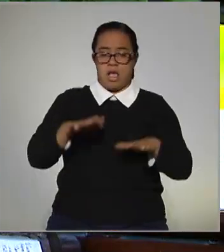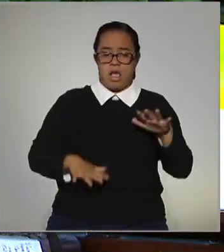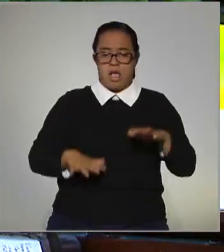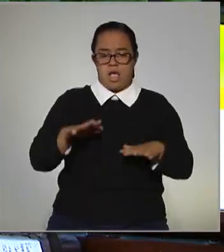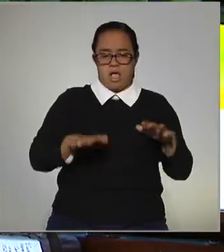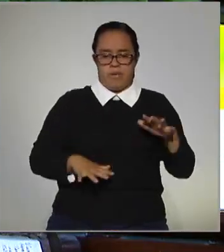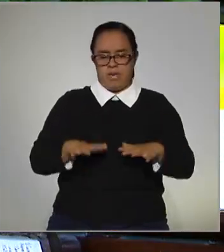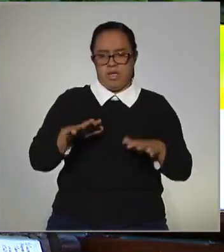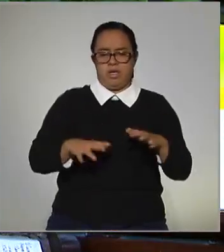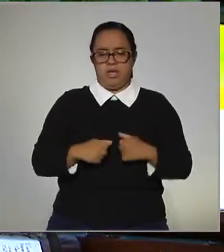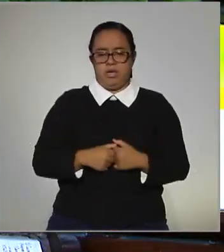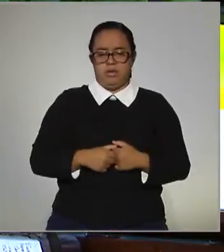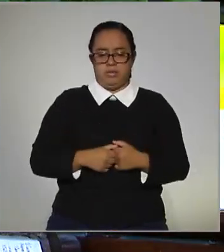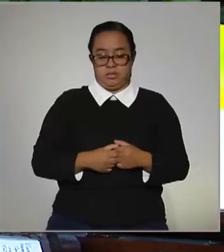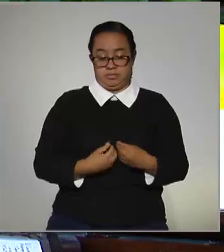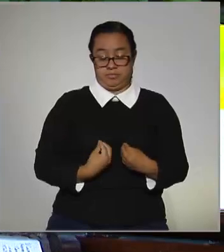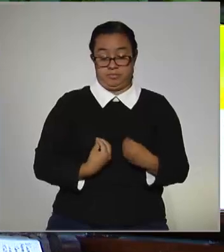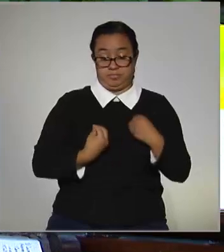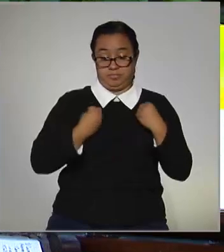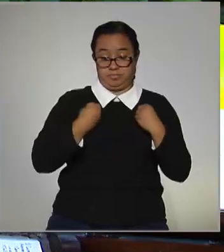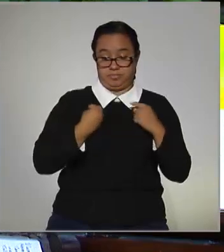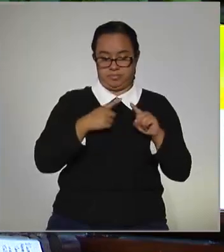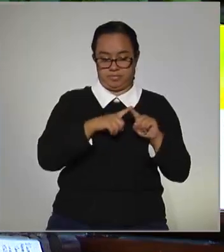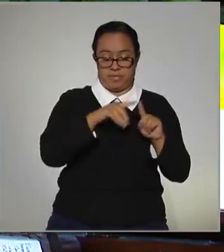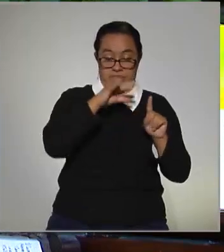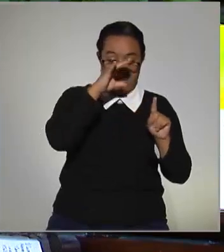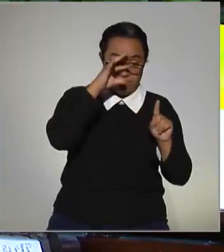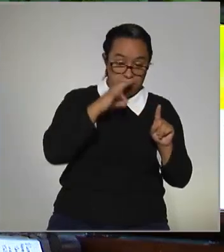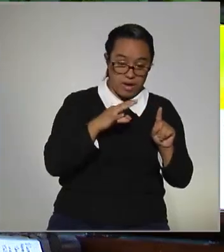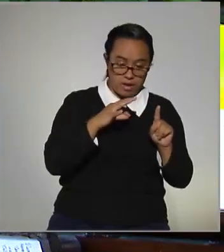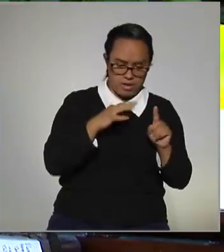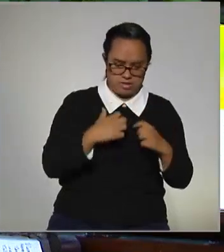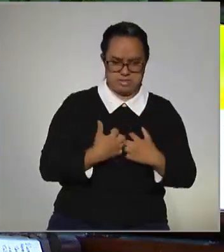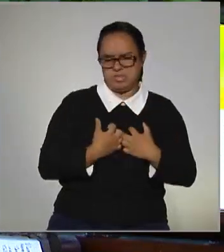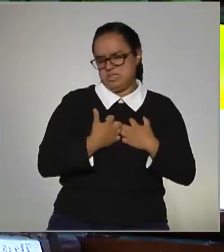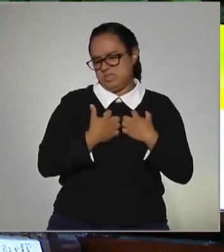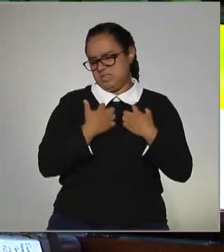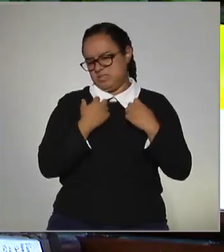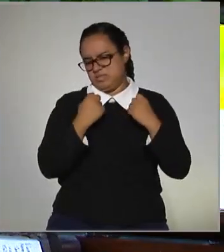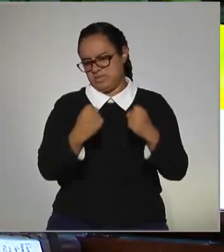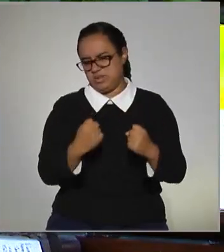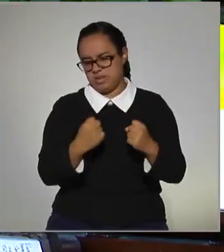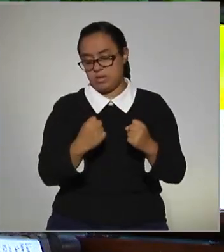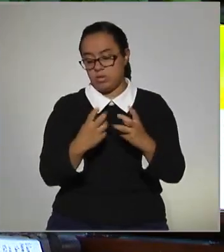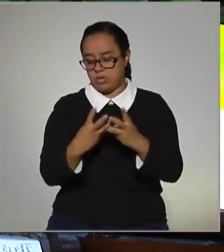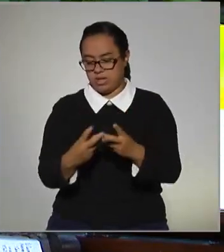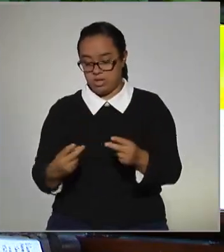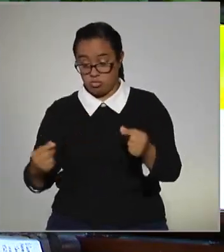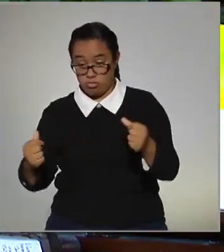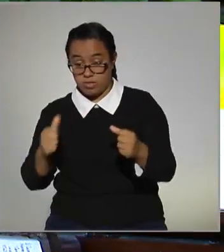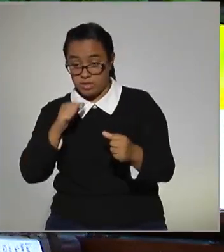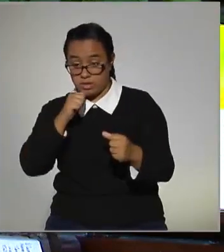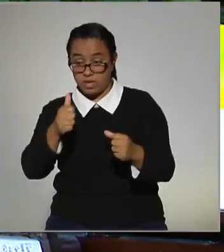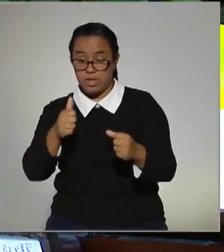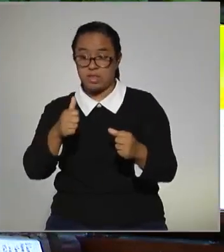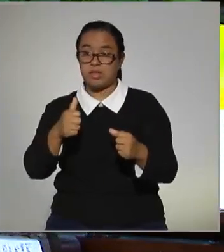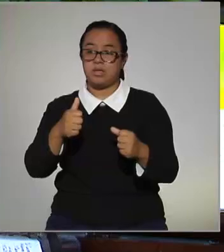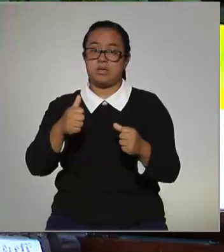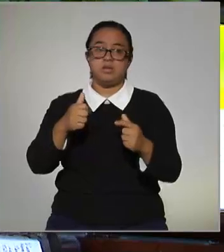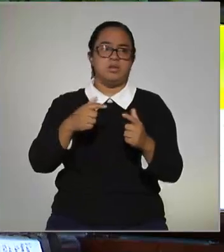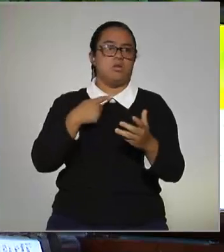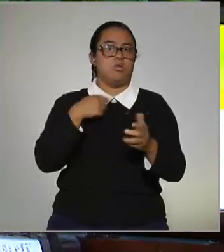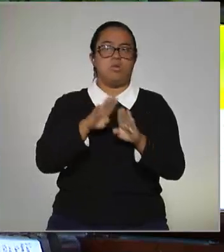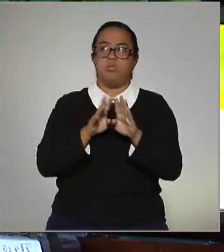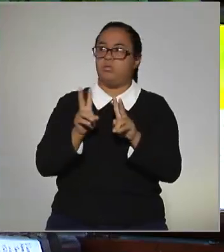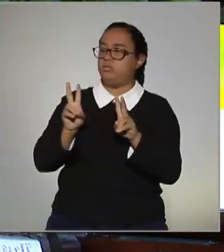círculo donde vivimos la falla, nos enojamos mucho, no se ha resuelto, estamos hiperatentos